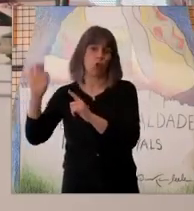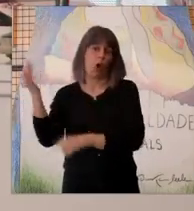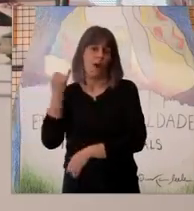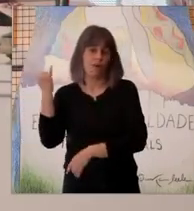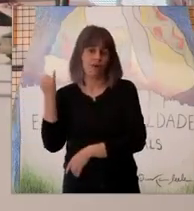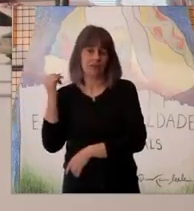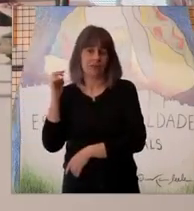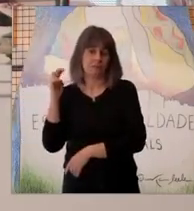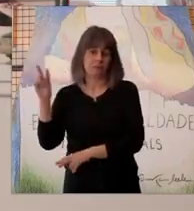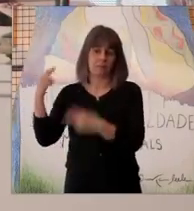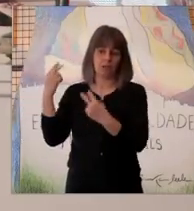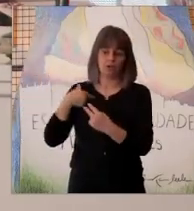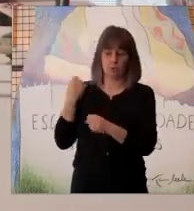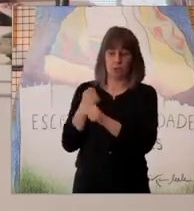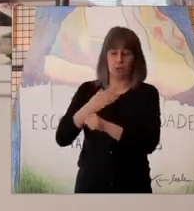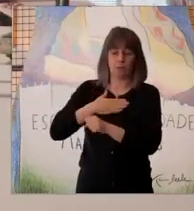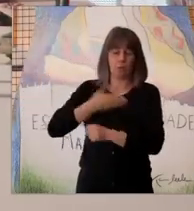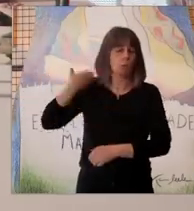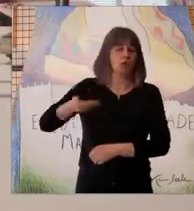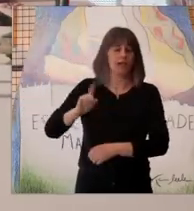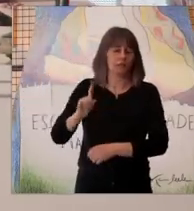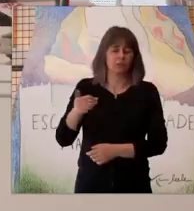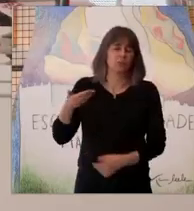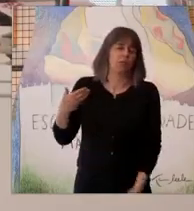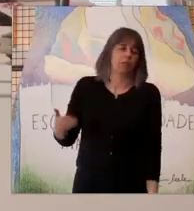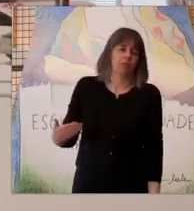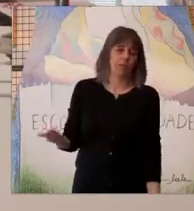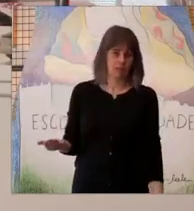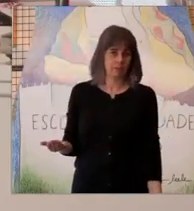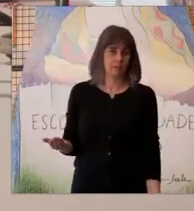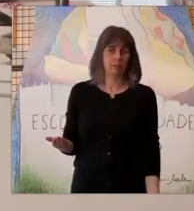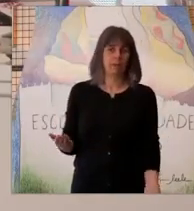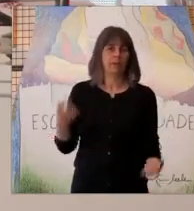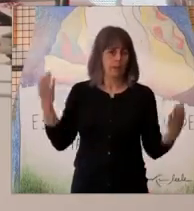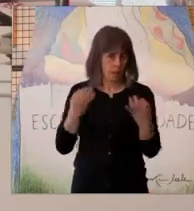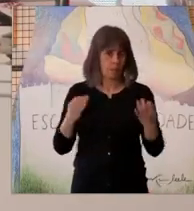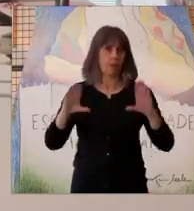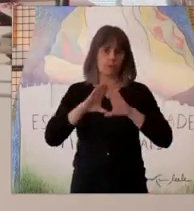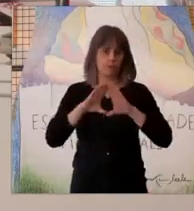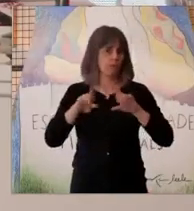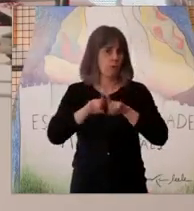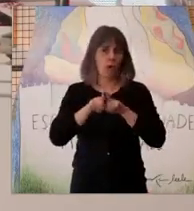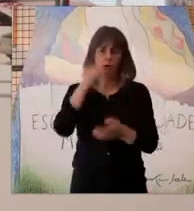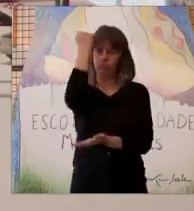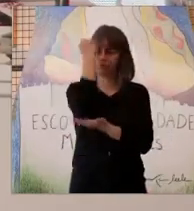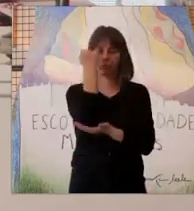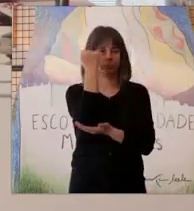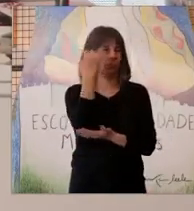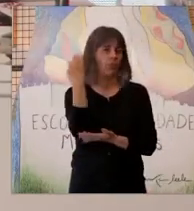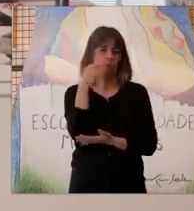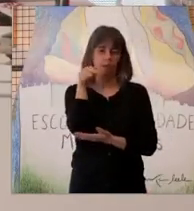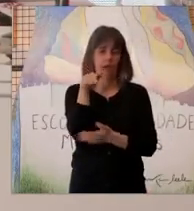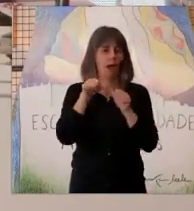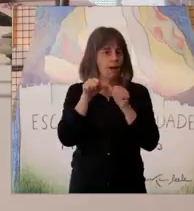porque no es tan importante como si el feminismo no fuera un eje desde el que deben trabajar los medios de comunicación